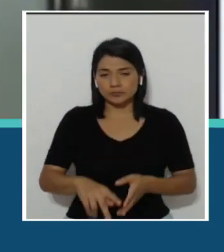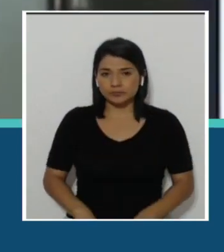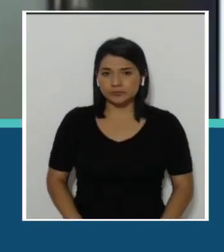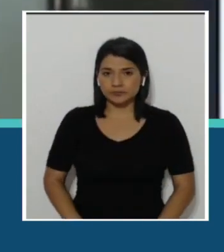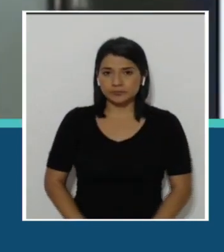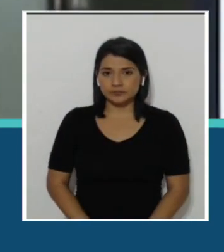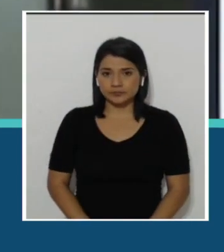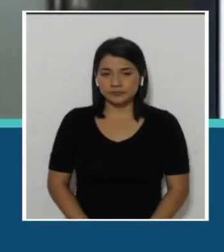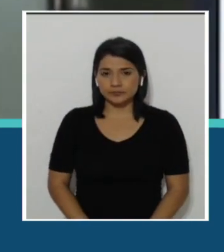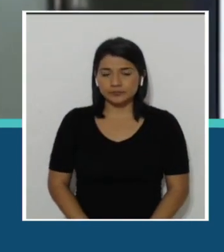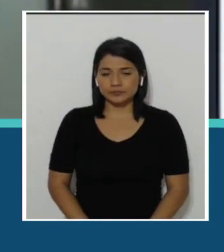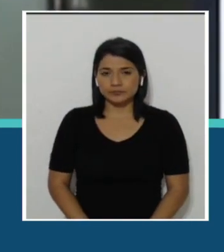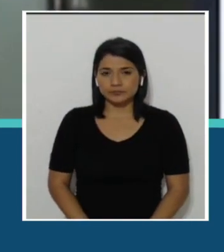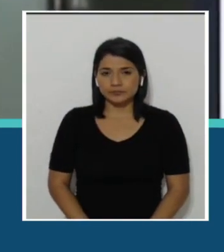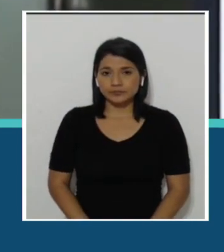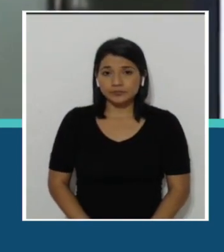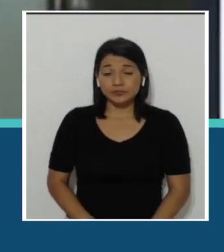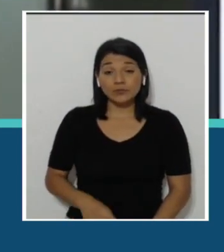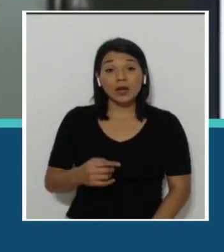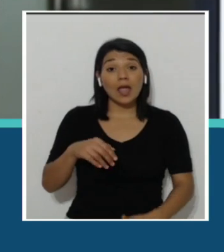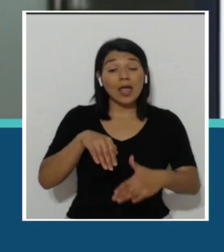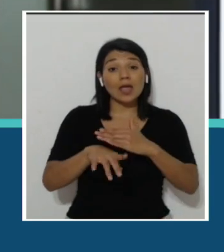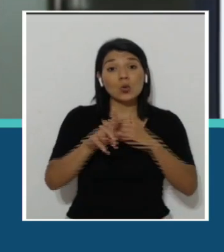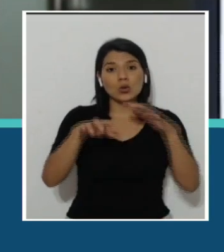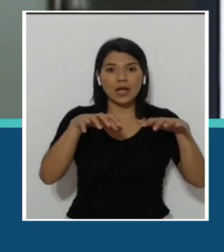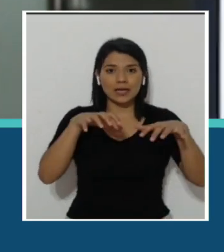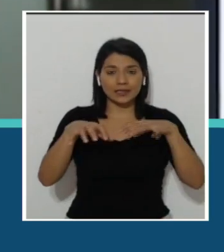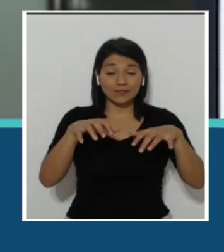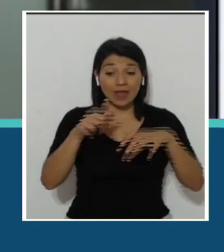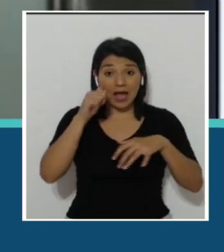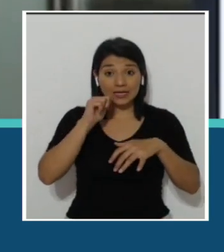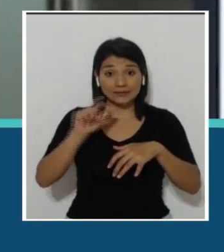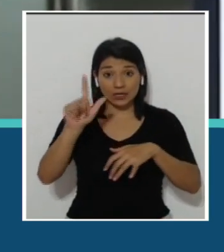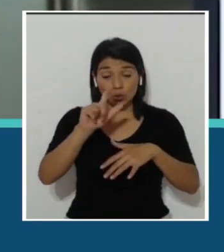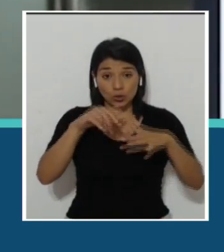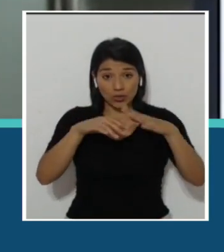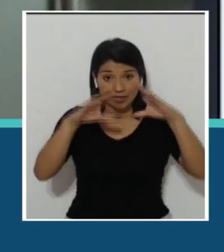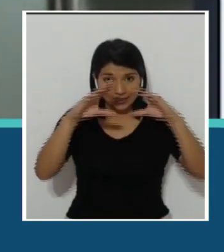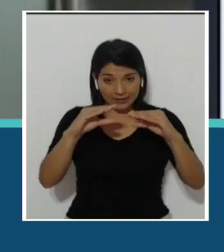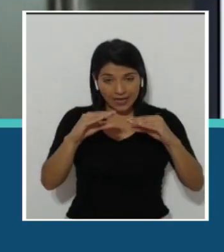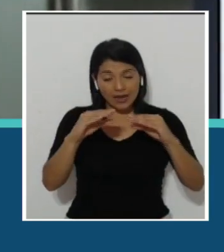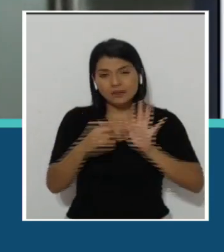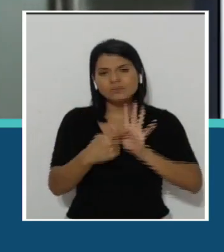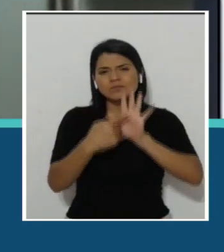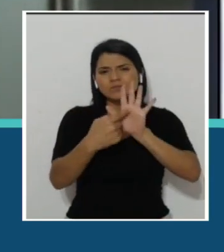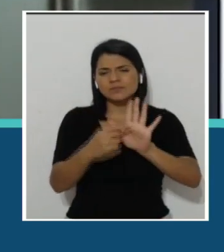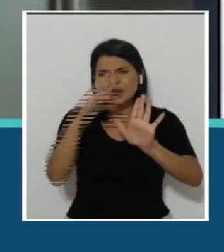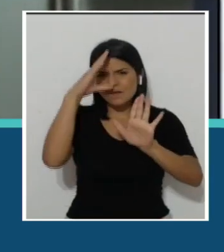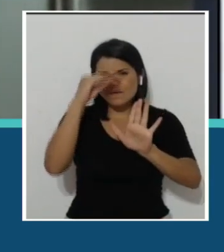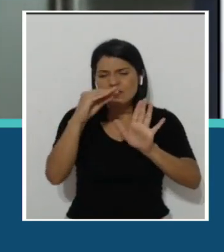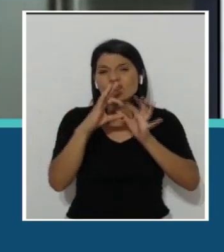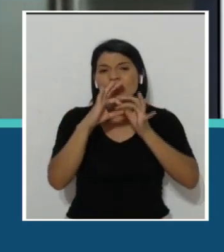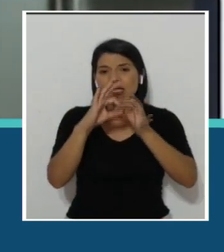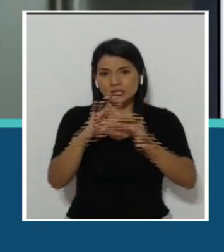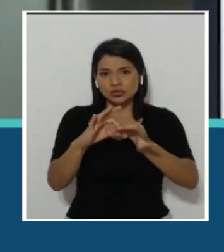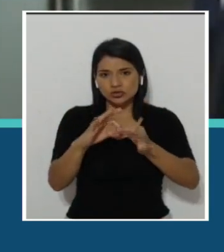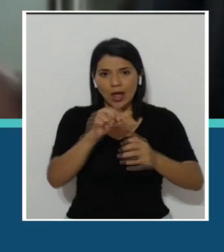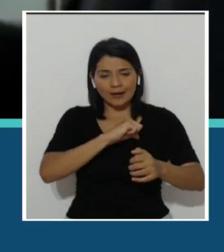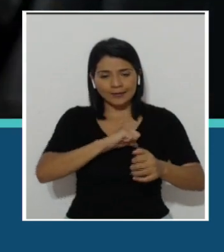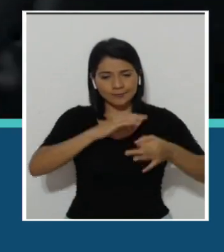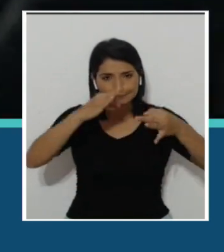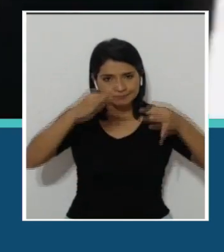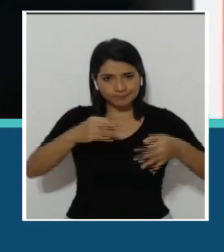Durante una actividad realizada este lunes por la tarde, donde se presentó el informe sobre integridad de Costa Rica, publicado